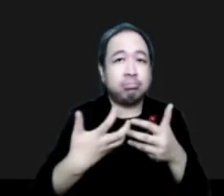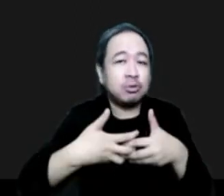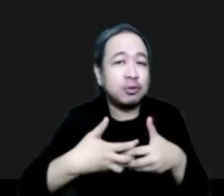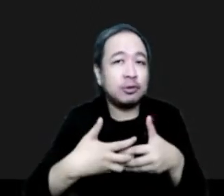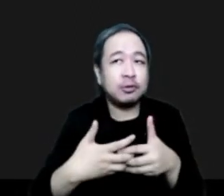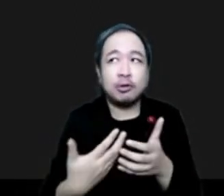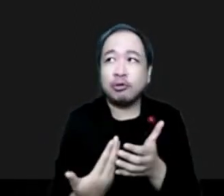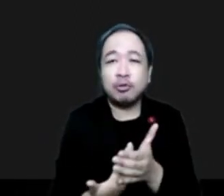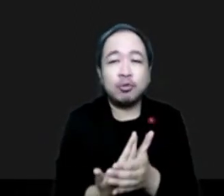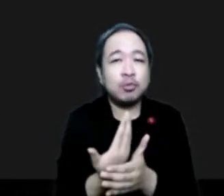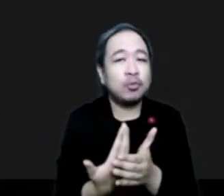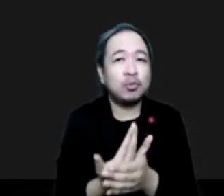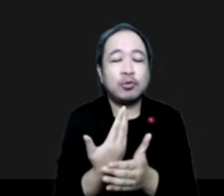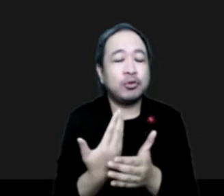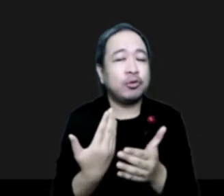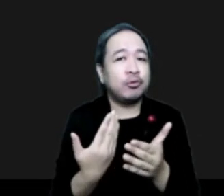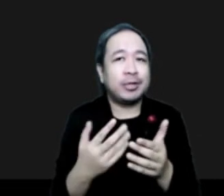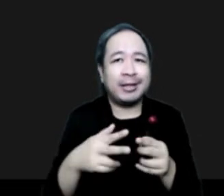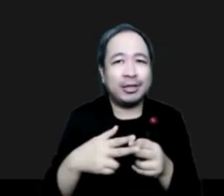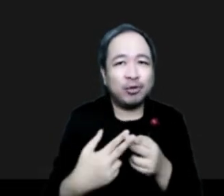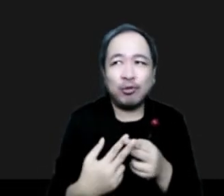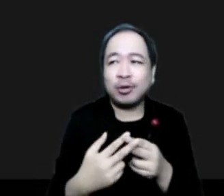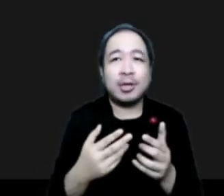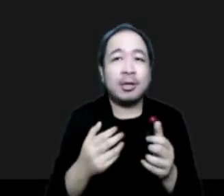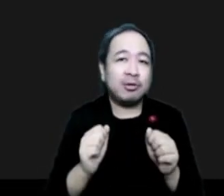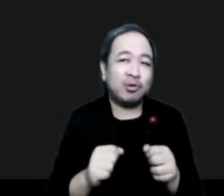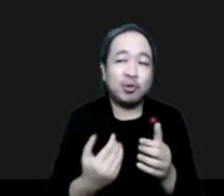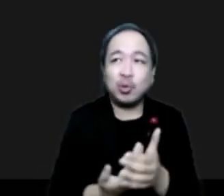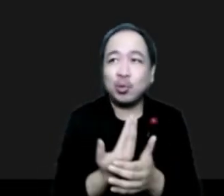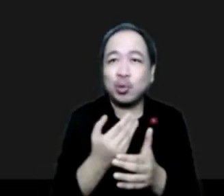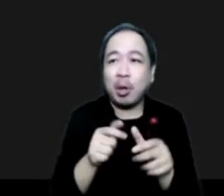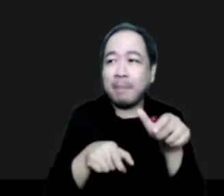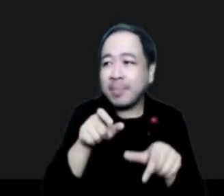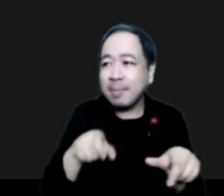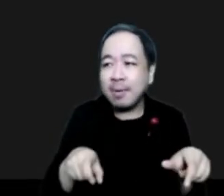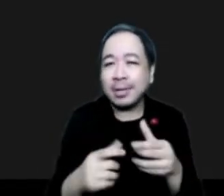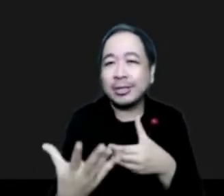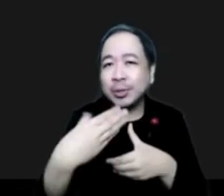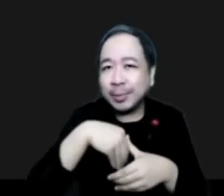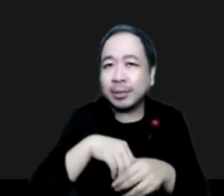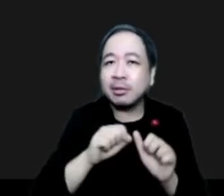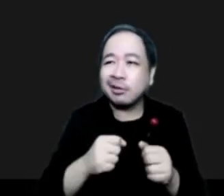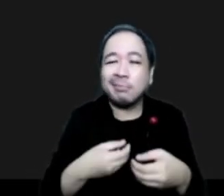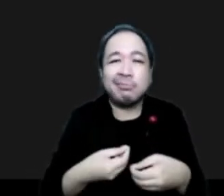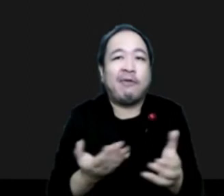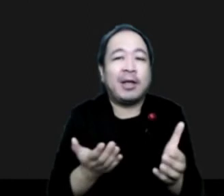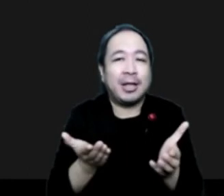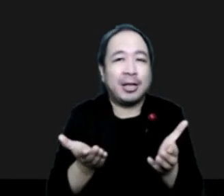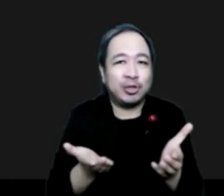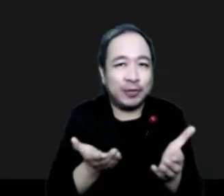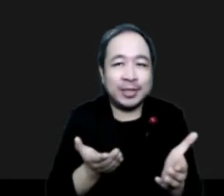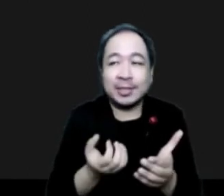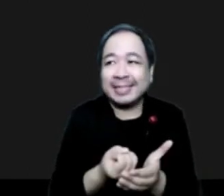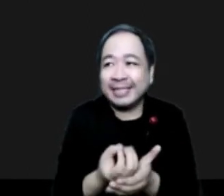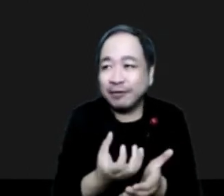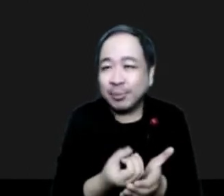los resultados o la información del sistema de descarga y que también la región del sistema centroamericano